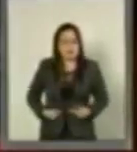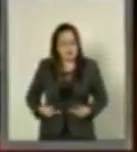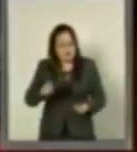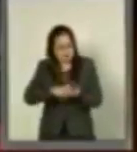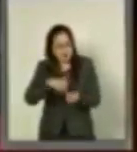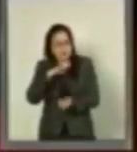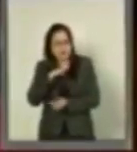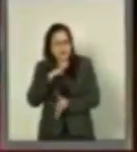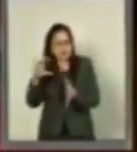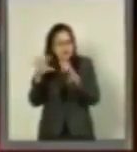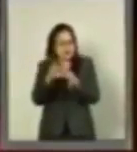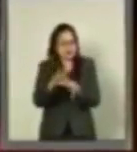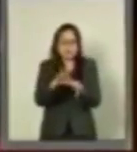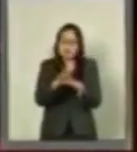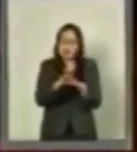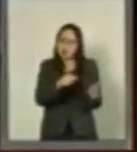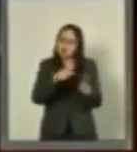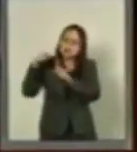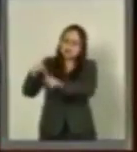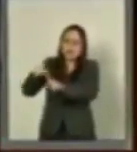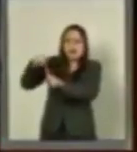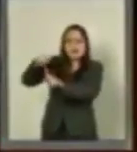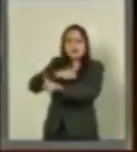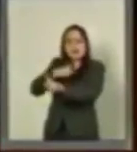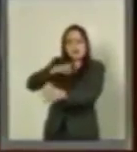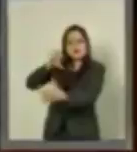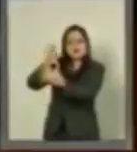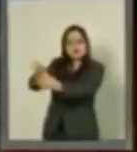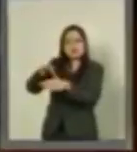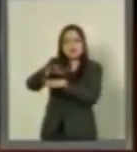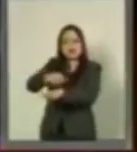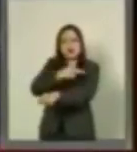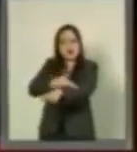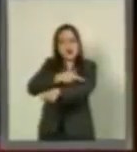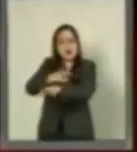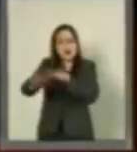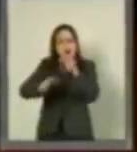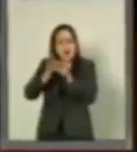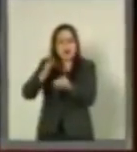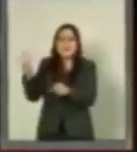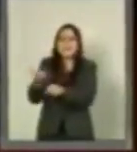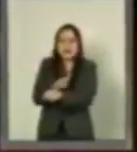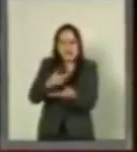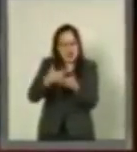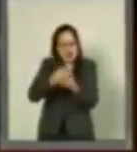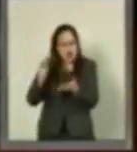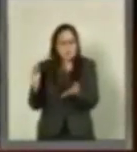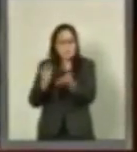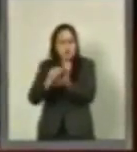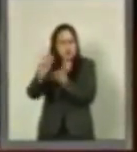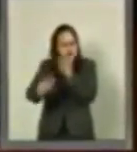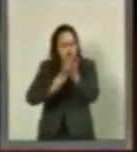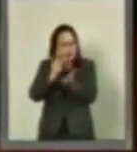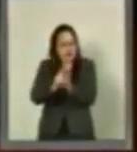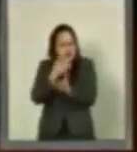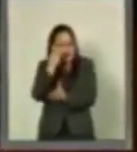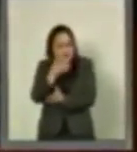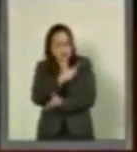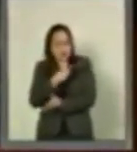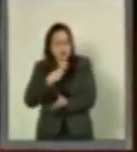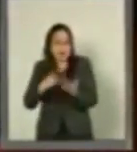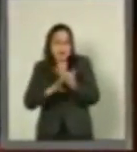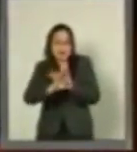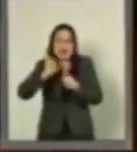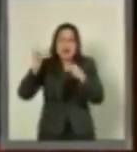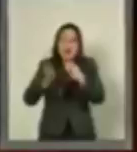creo que debe de estar ligado al tema de regular lo que ya está sucediendo y evitar que se cometan